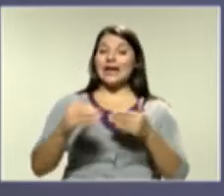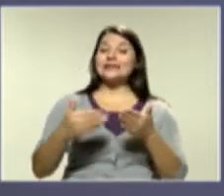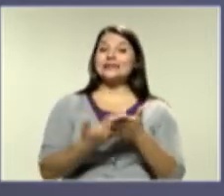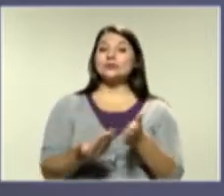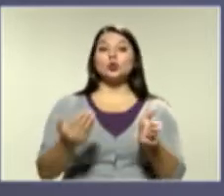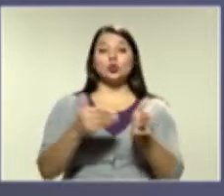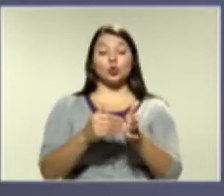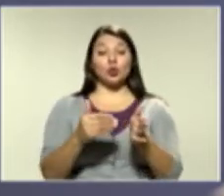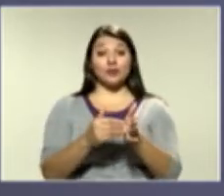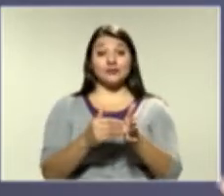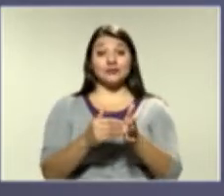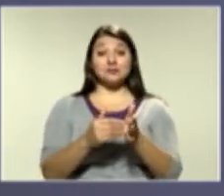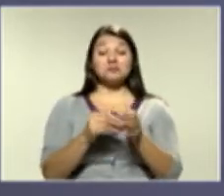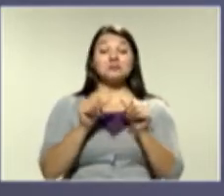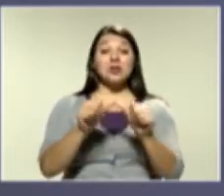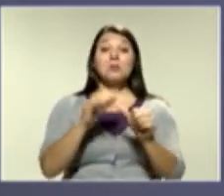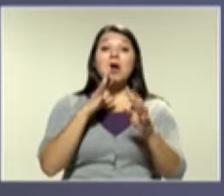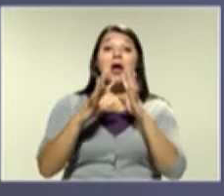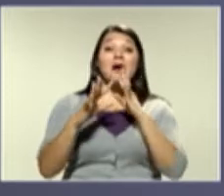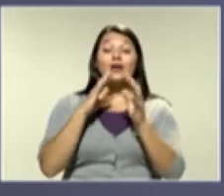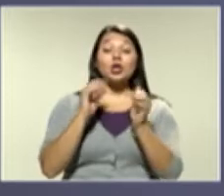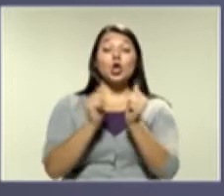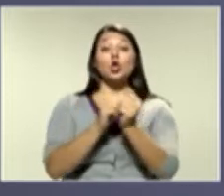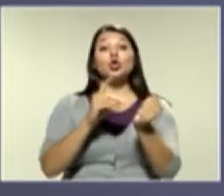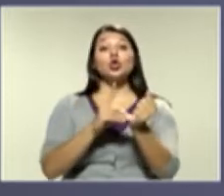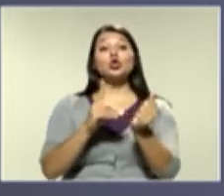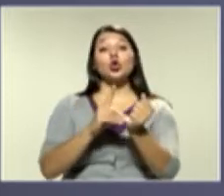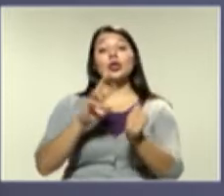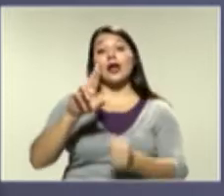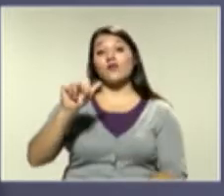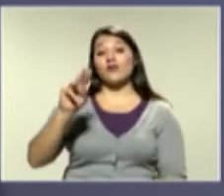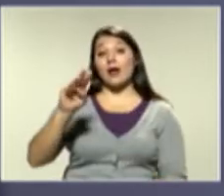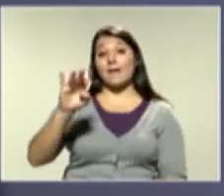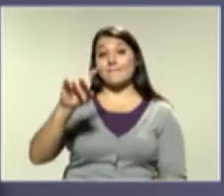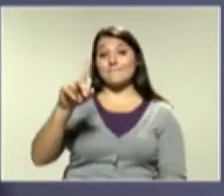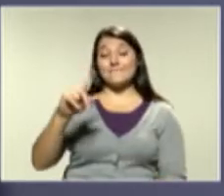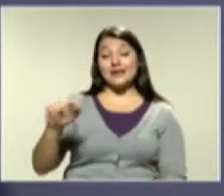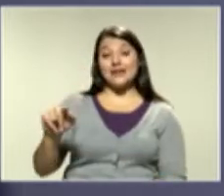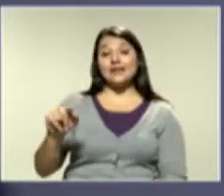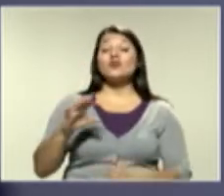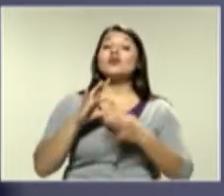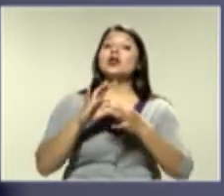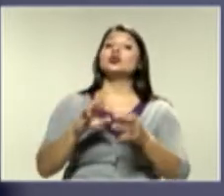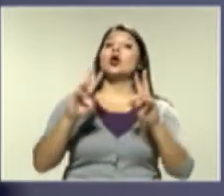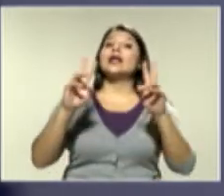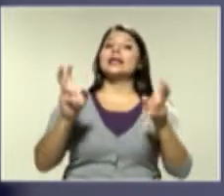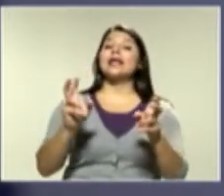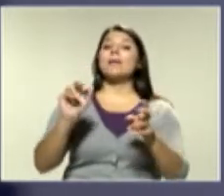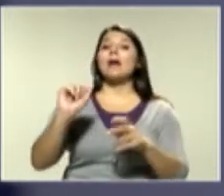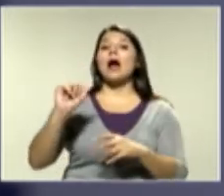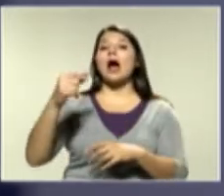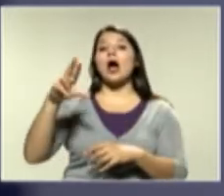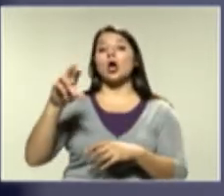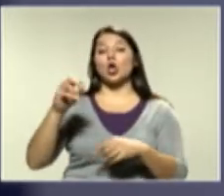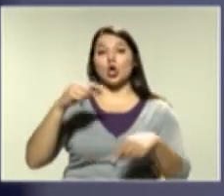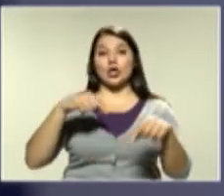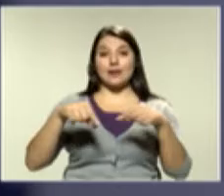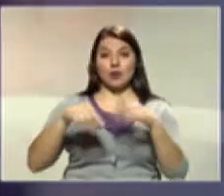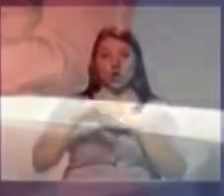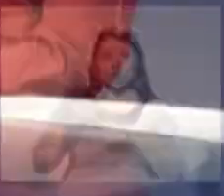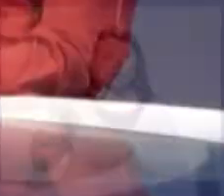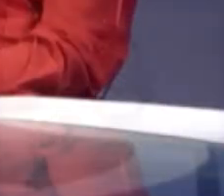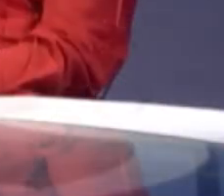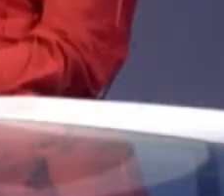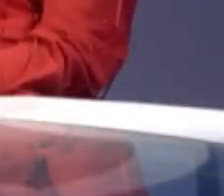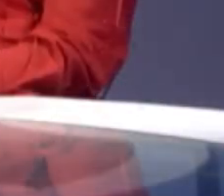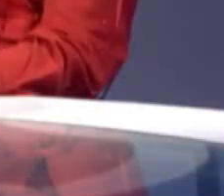enseguida seguimos conversando con el doctor Fernando Ramírez del IRET sobre el tema de agroquímicos en Costa Rica.